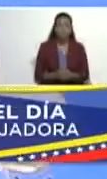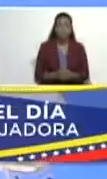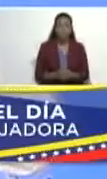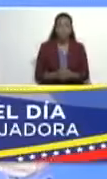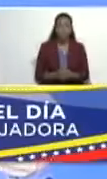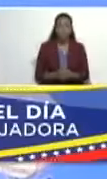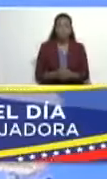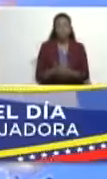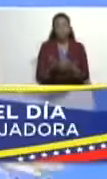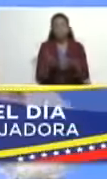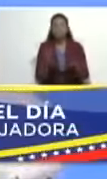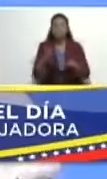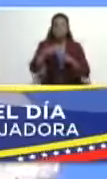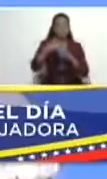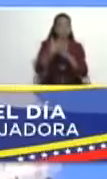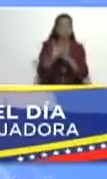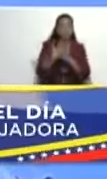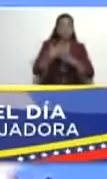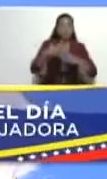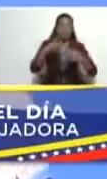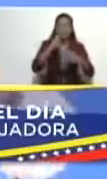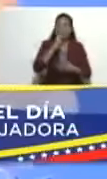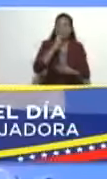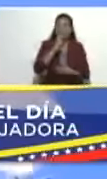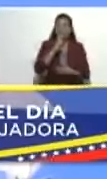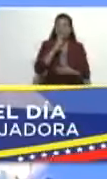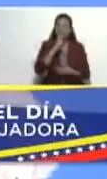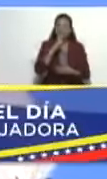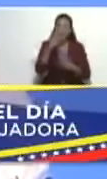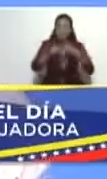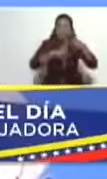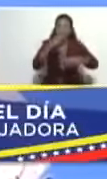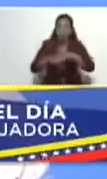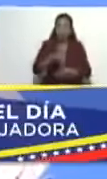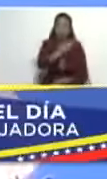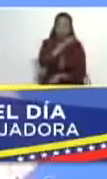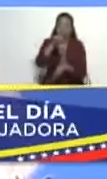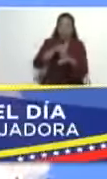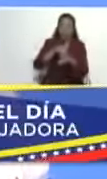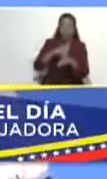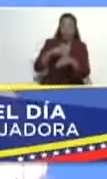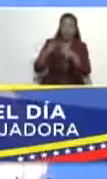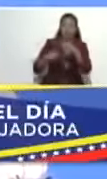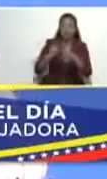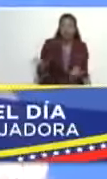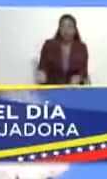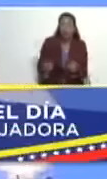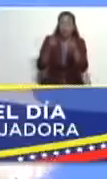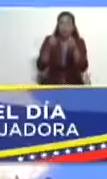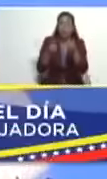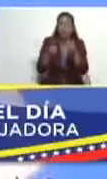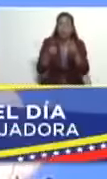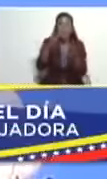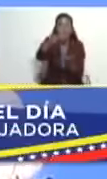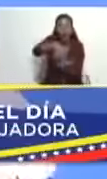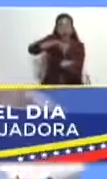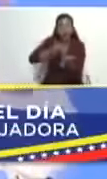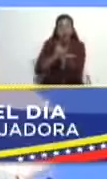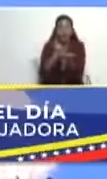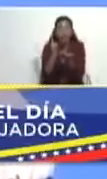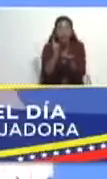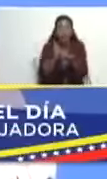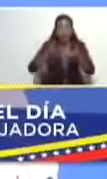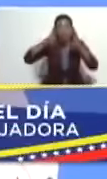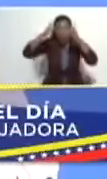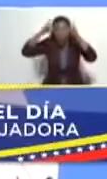En medio de esta batalla, garantizar la producción nacional, la recuperación de la agroindustria, de